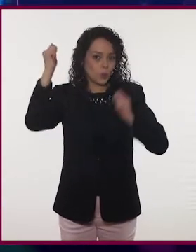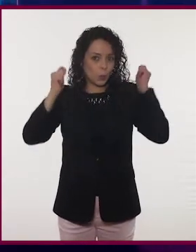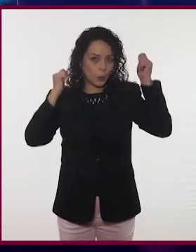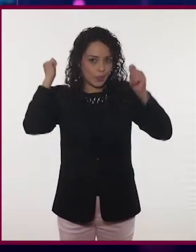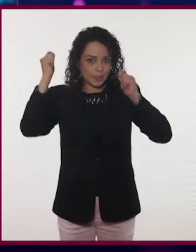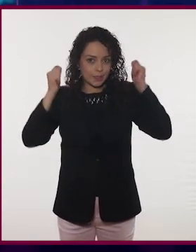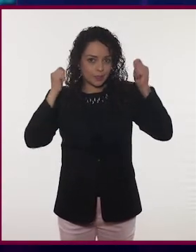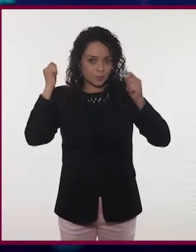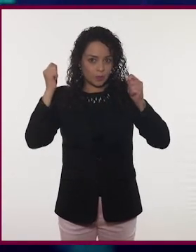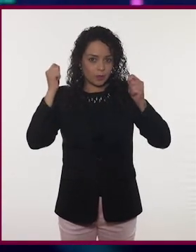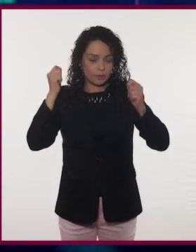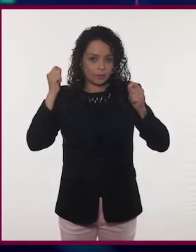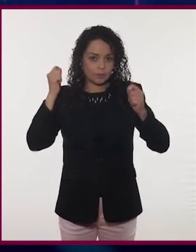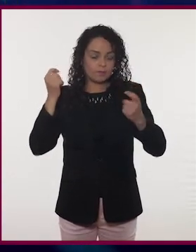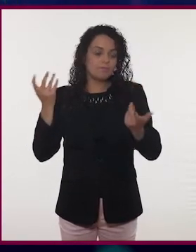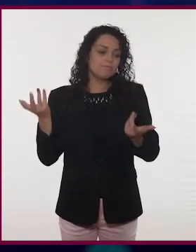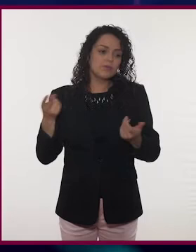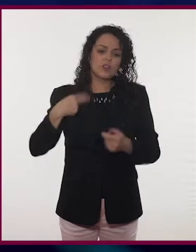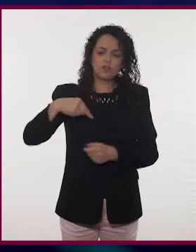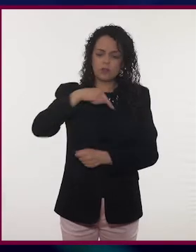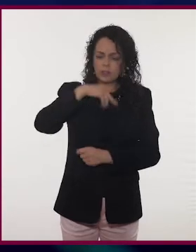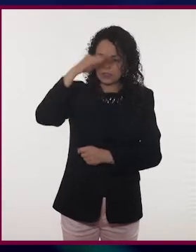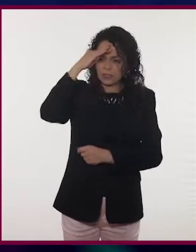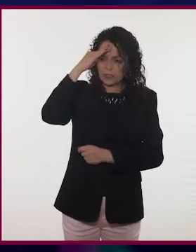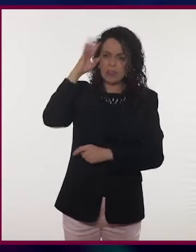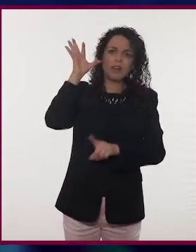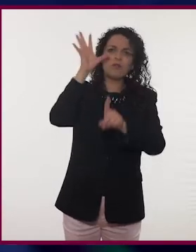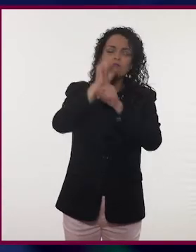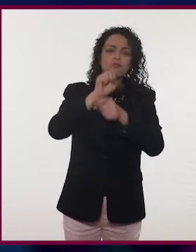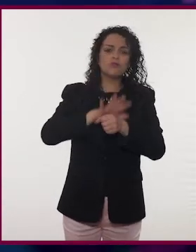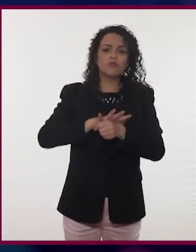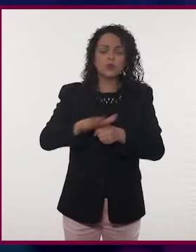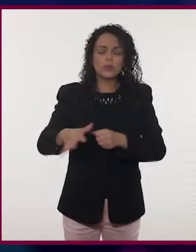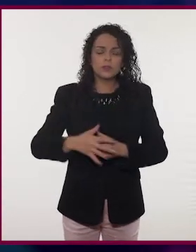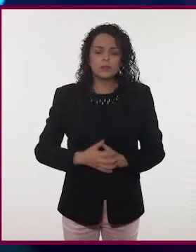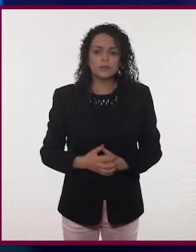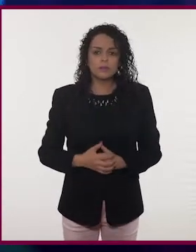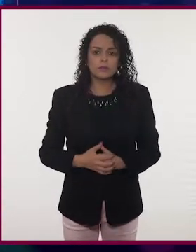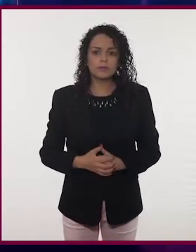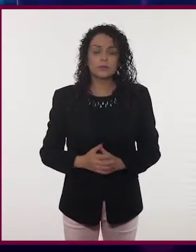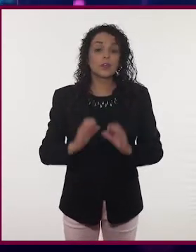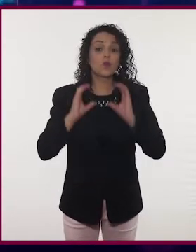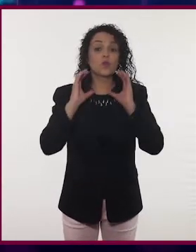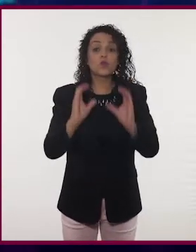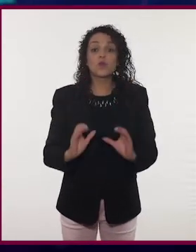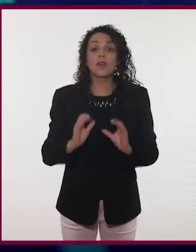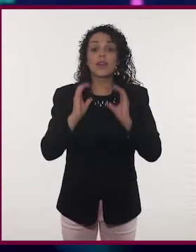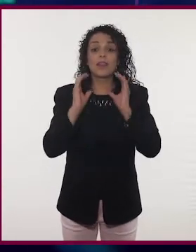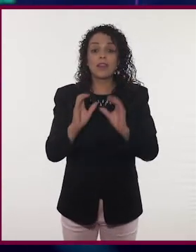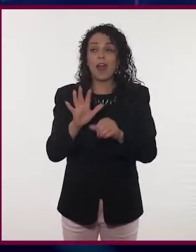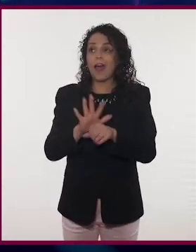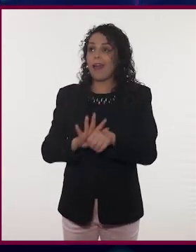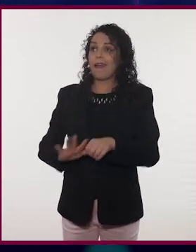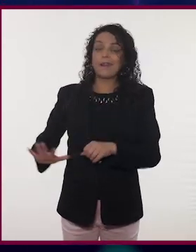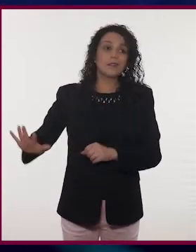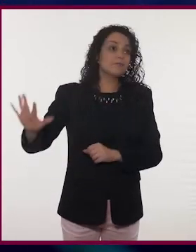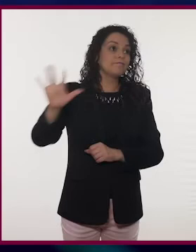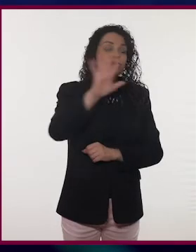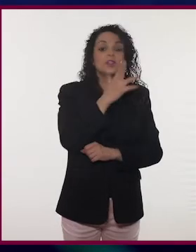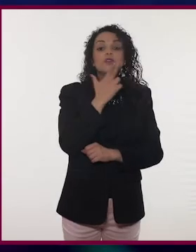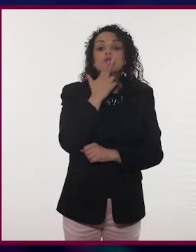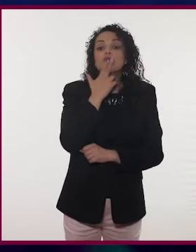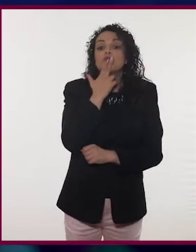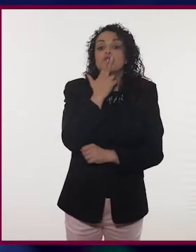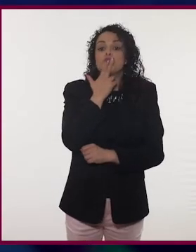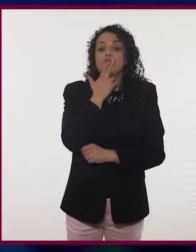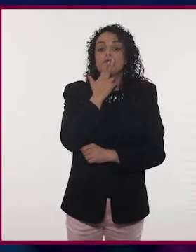No, porque el propósito que nosotros tenemos es justamente cuidar al medio ambiente. Entonces, en cuanto